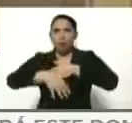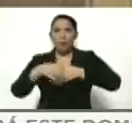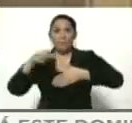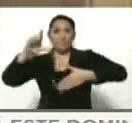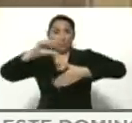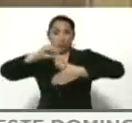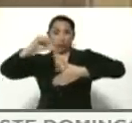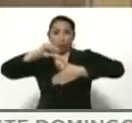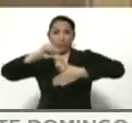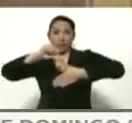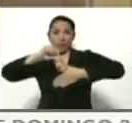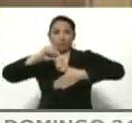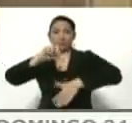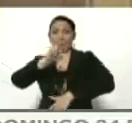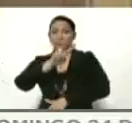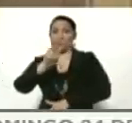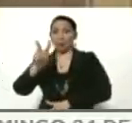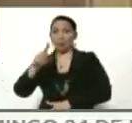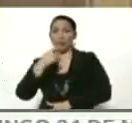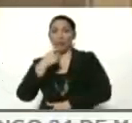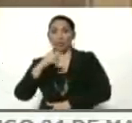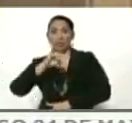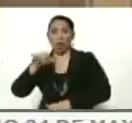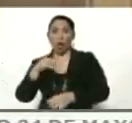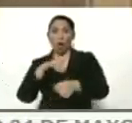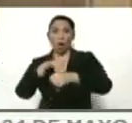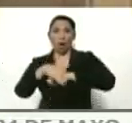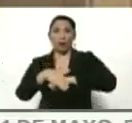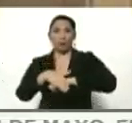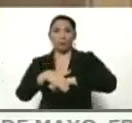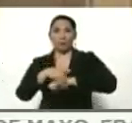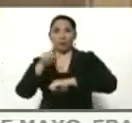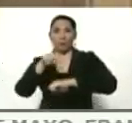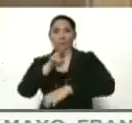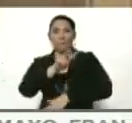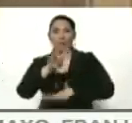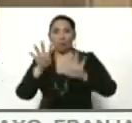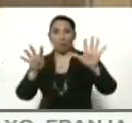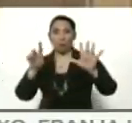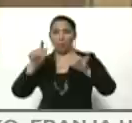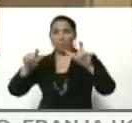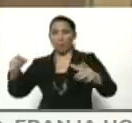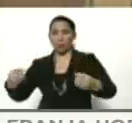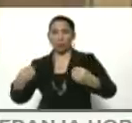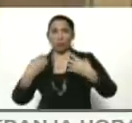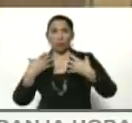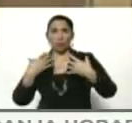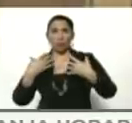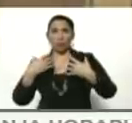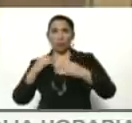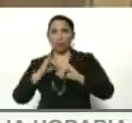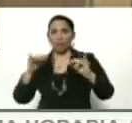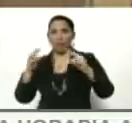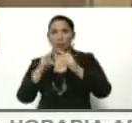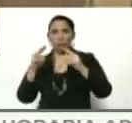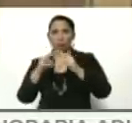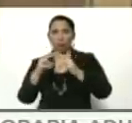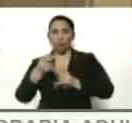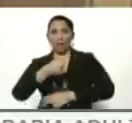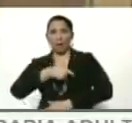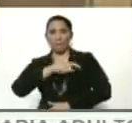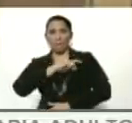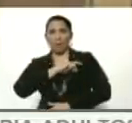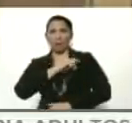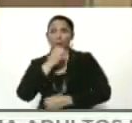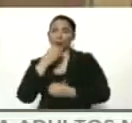22, confirma el ministro Jorge Rodríguez, y 29 casos originarios que ustedes conocen de España. Y